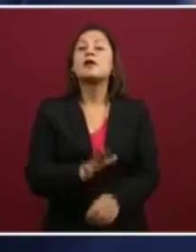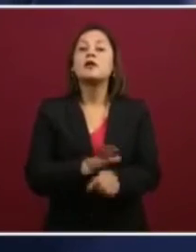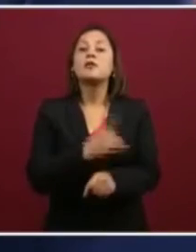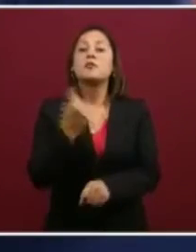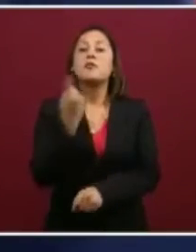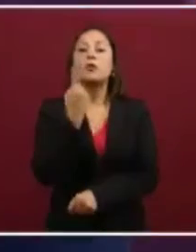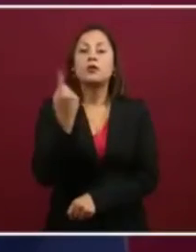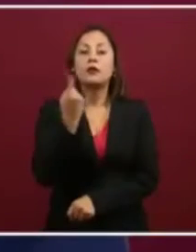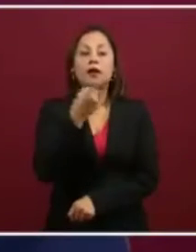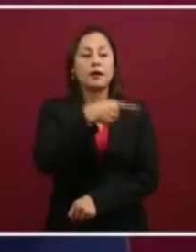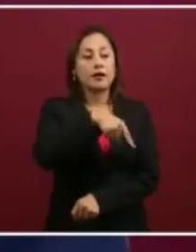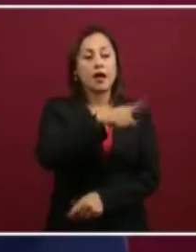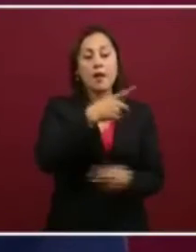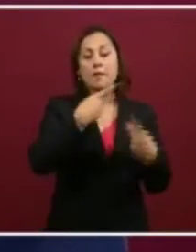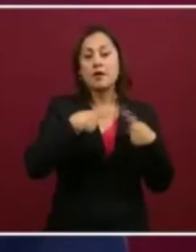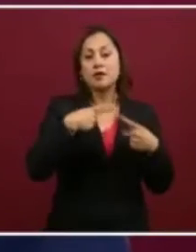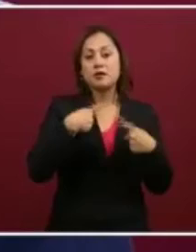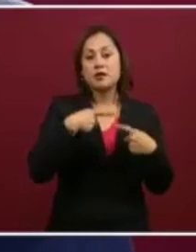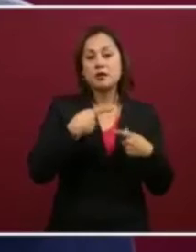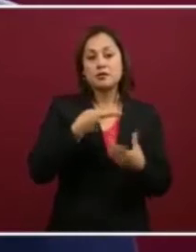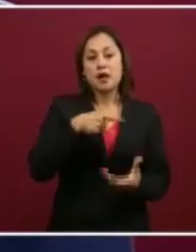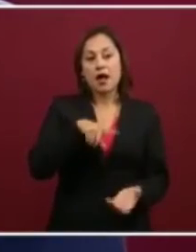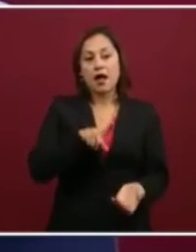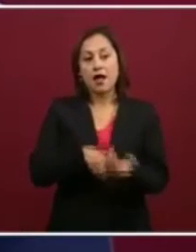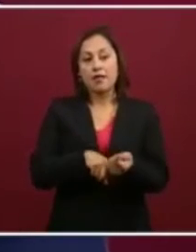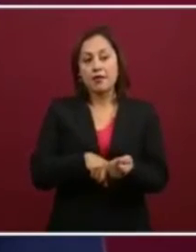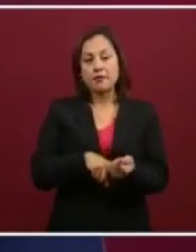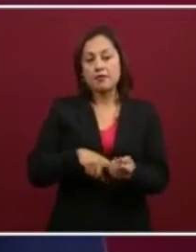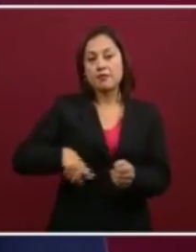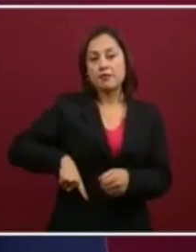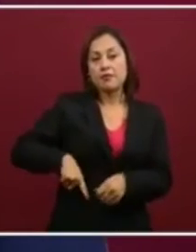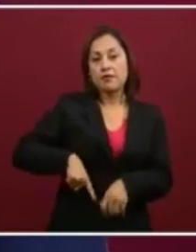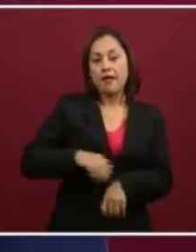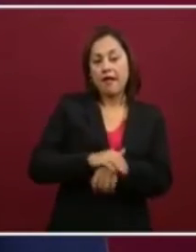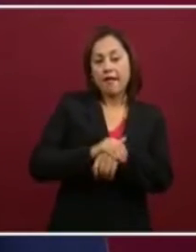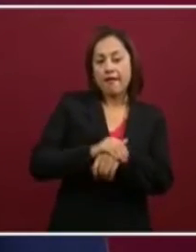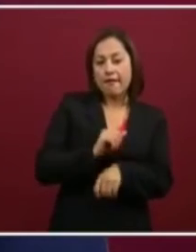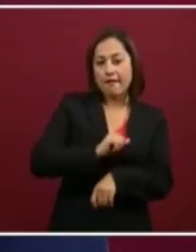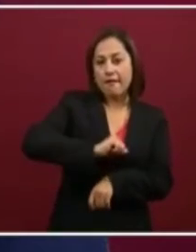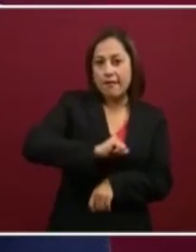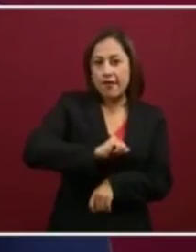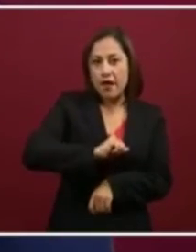agarraderas, influencias, las hacía valer.